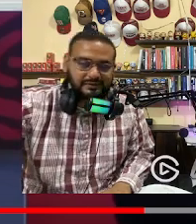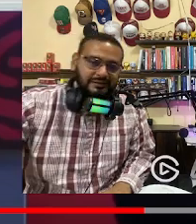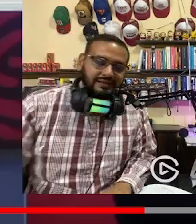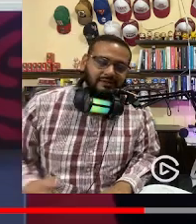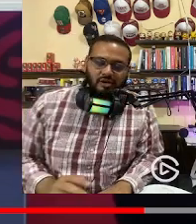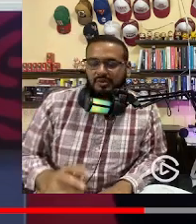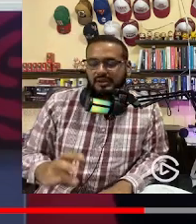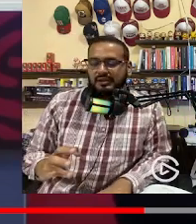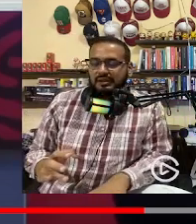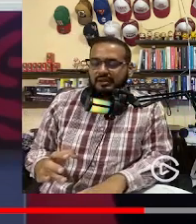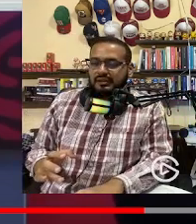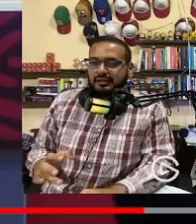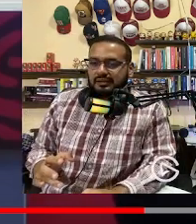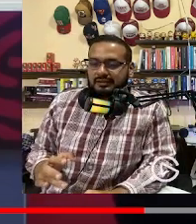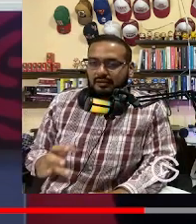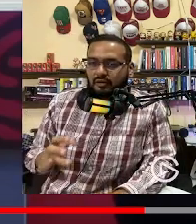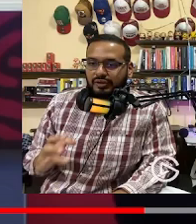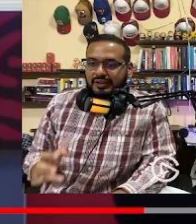plurinominales